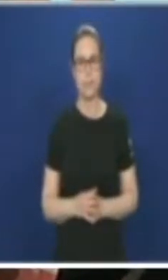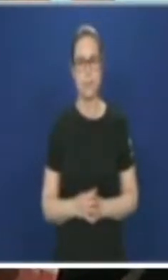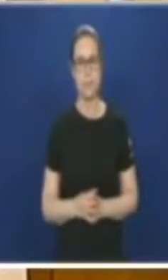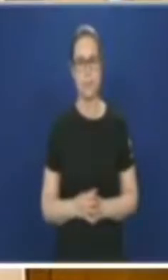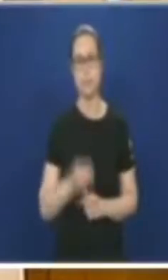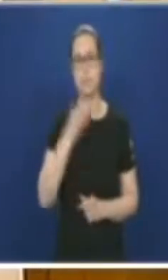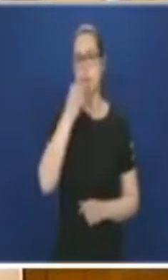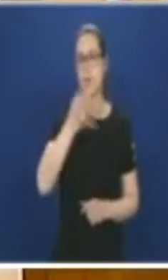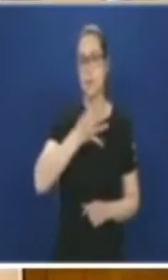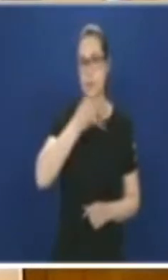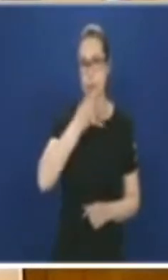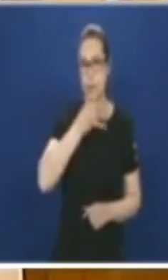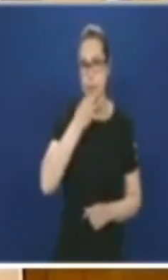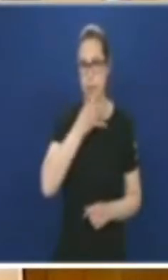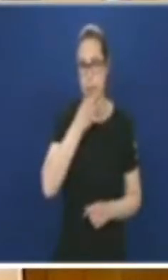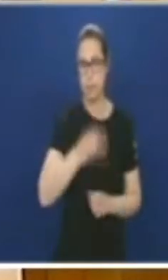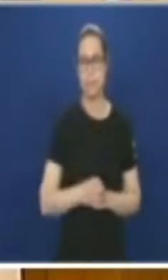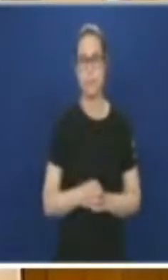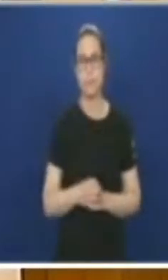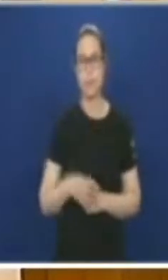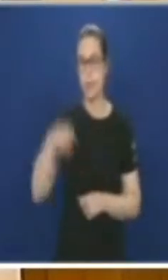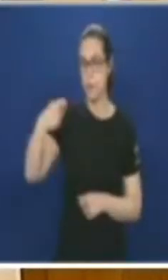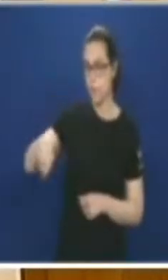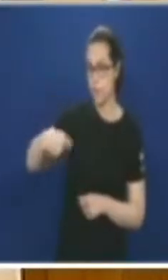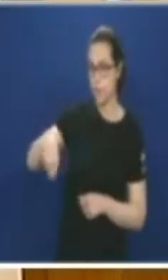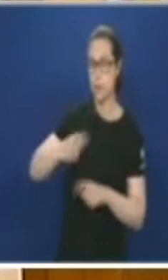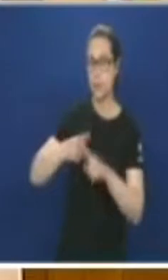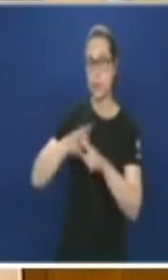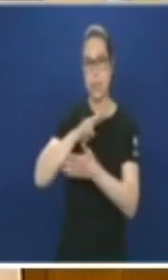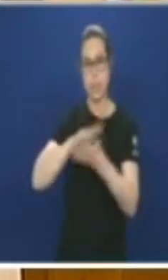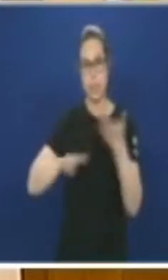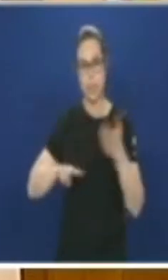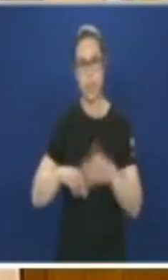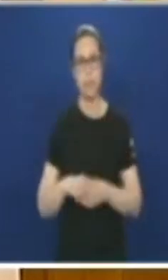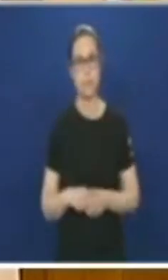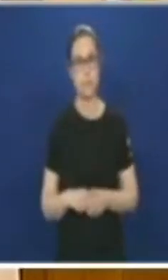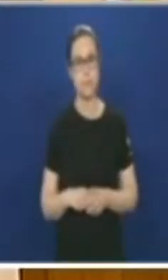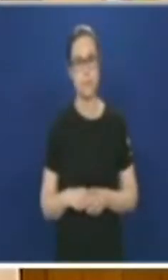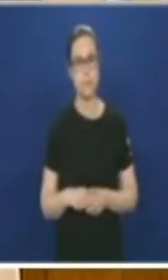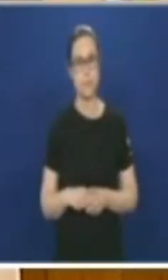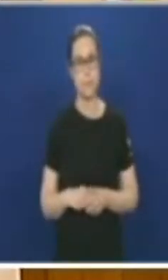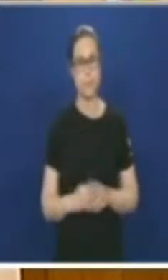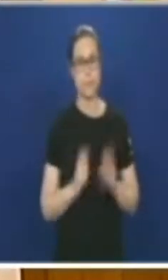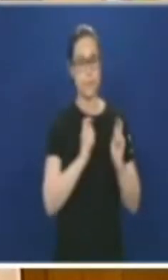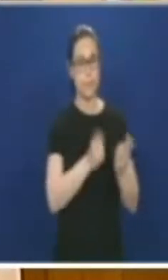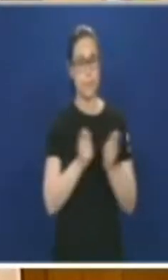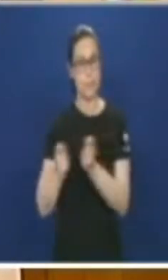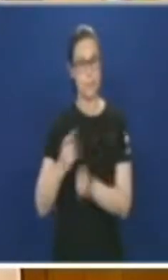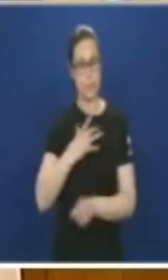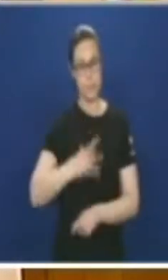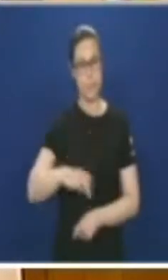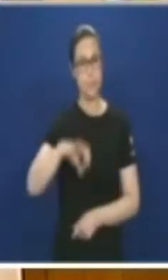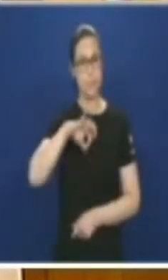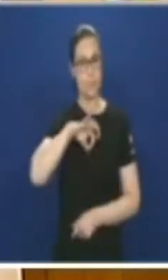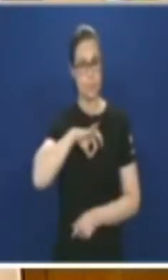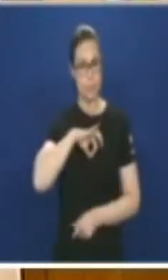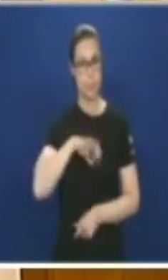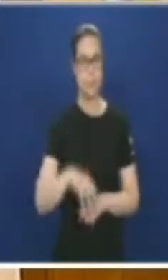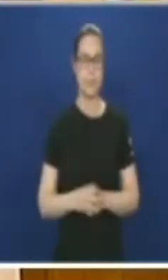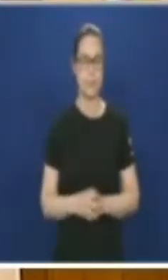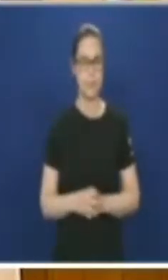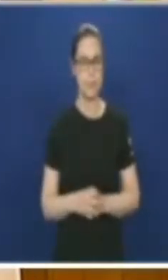Boas tardes, presidente da Xunta de Galicia, galardoados coa medalla do Parlamento de